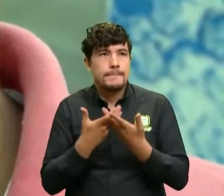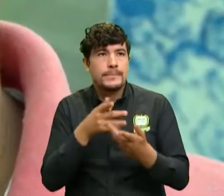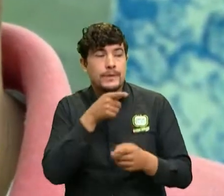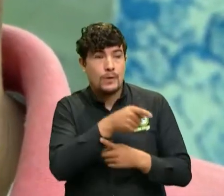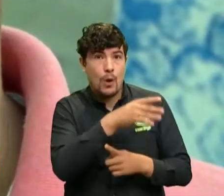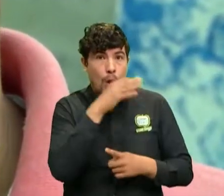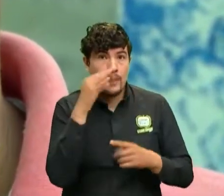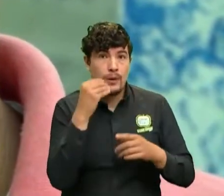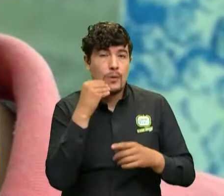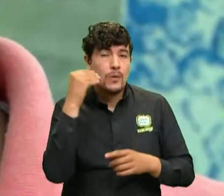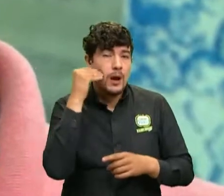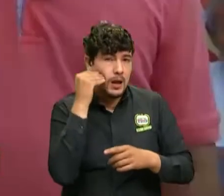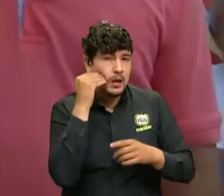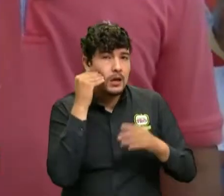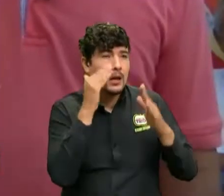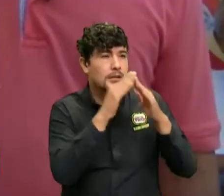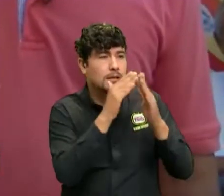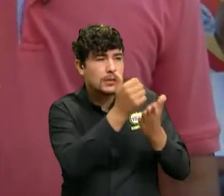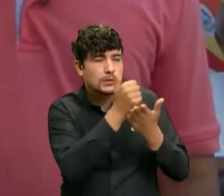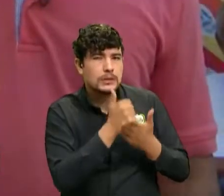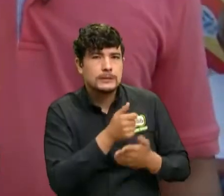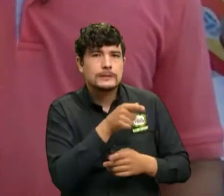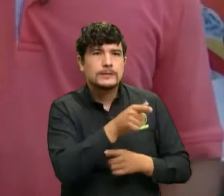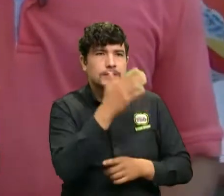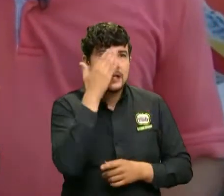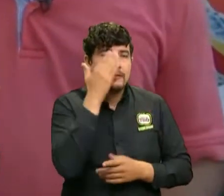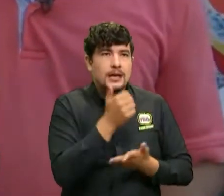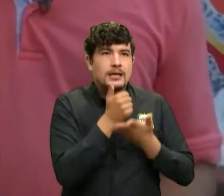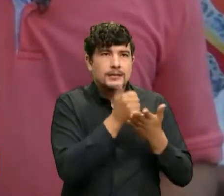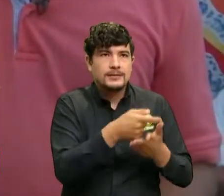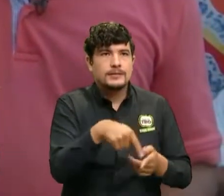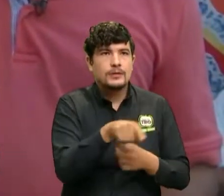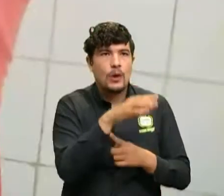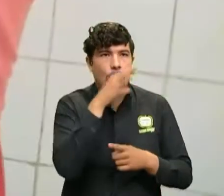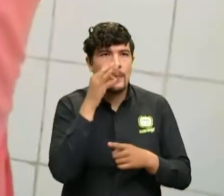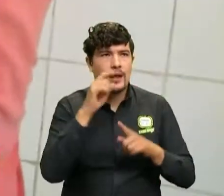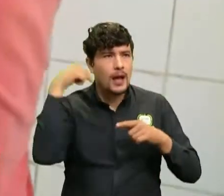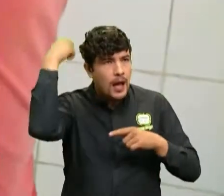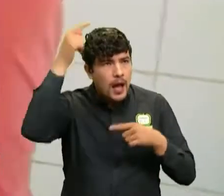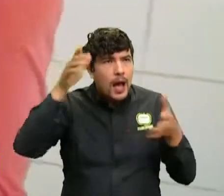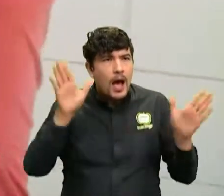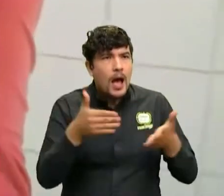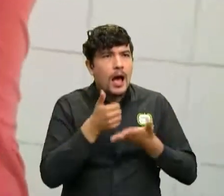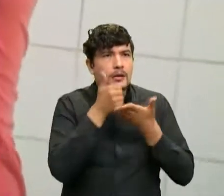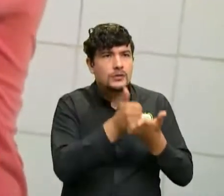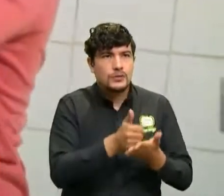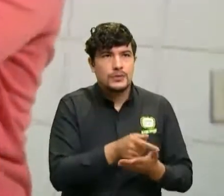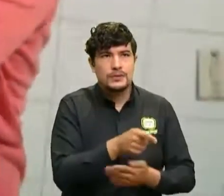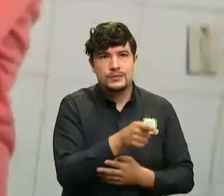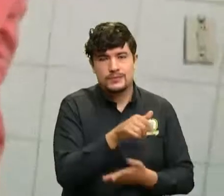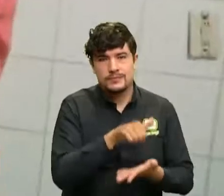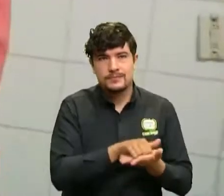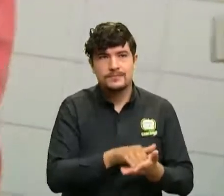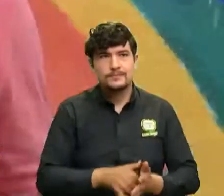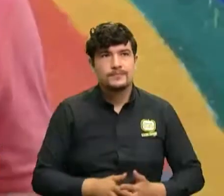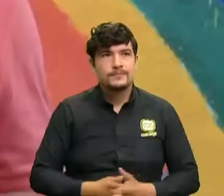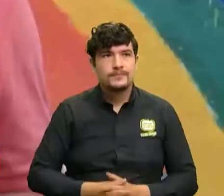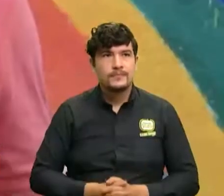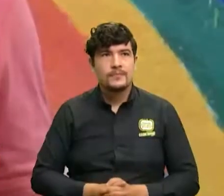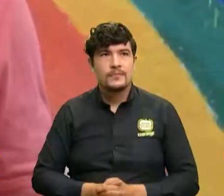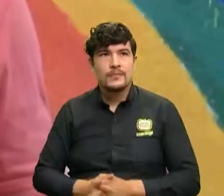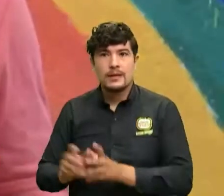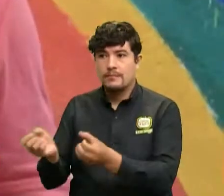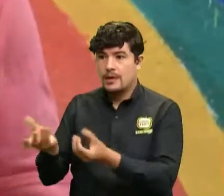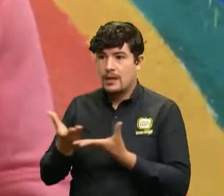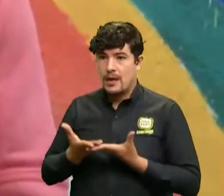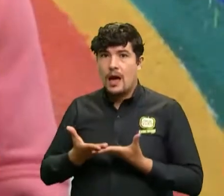ese hogar de paso para pedir ayuda, sin saber que él se convertiría en el ángel de los abuelos que viven en el lugar. Me dieron la opción de